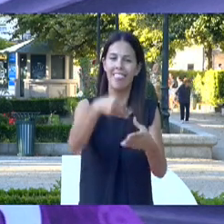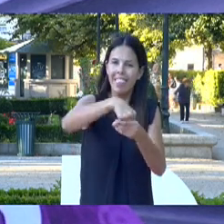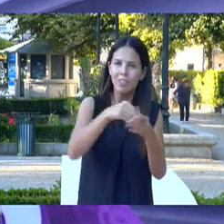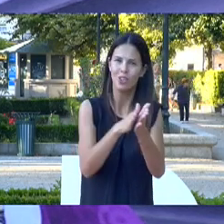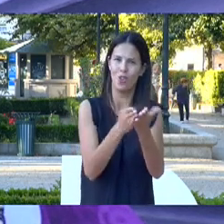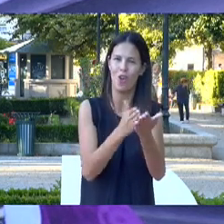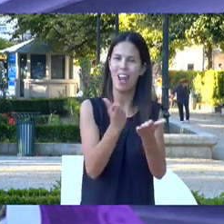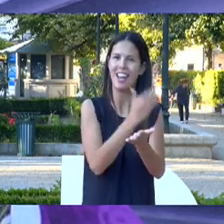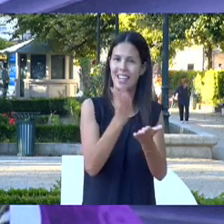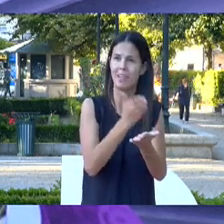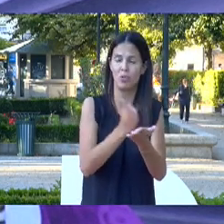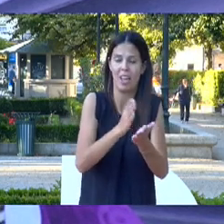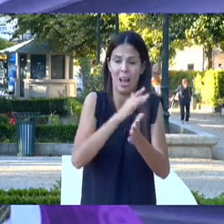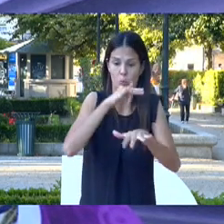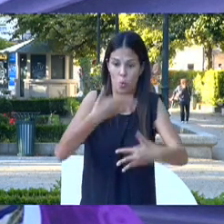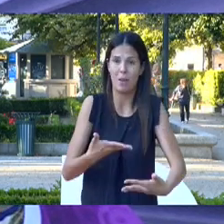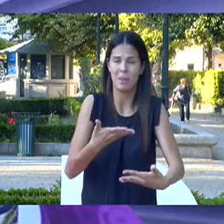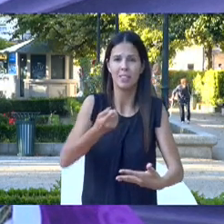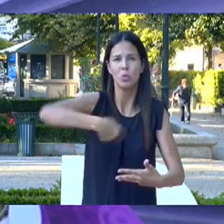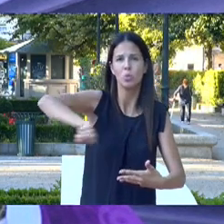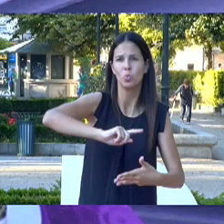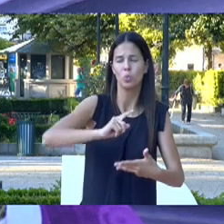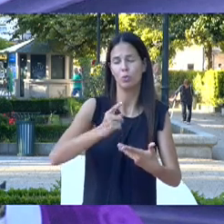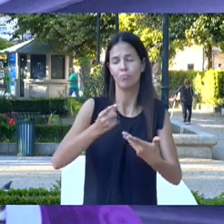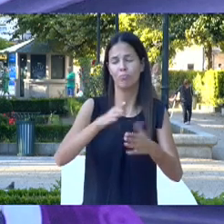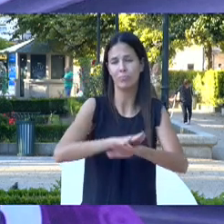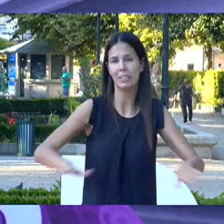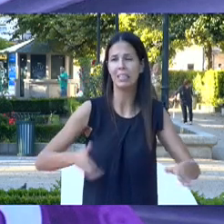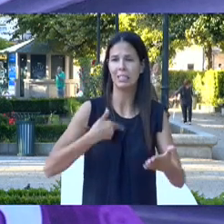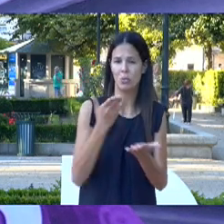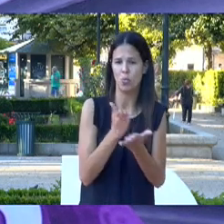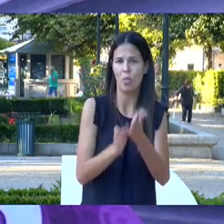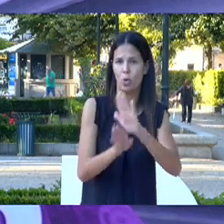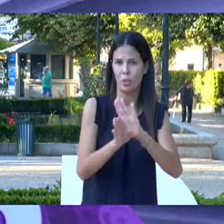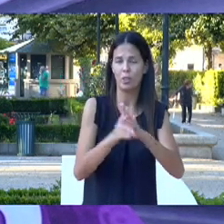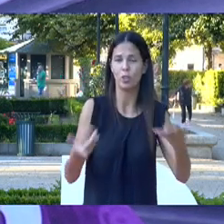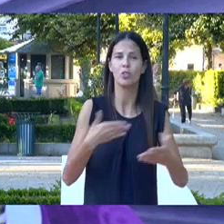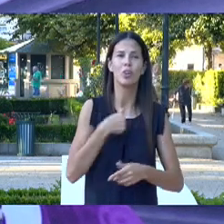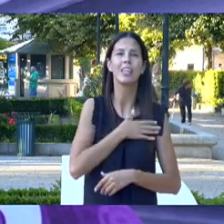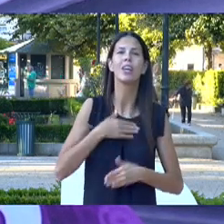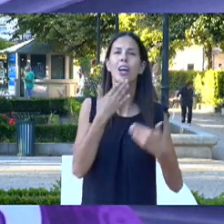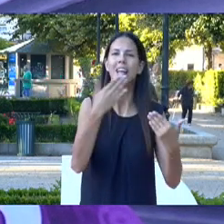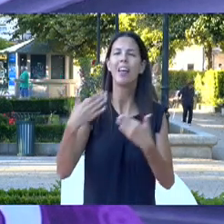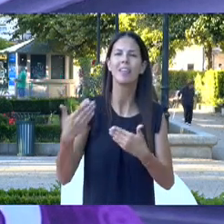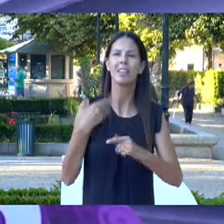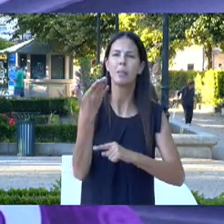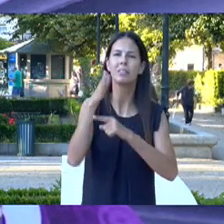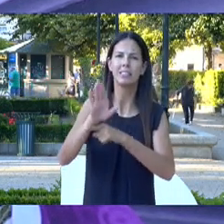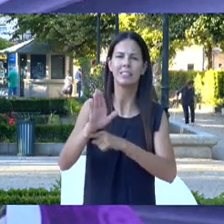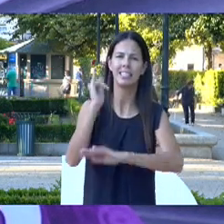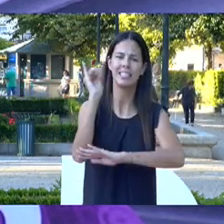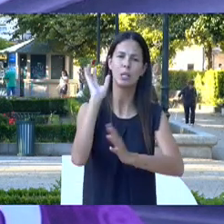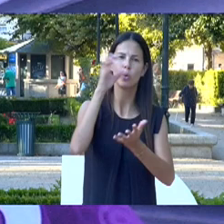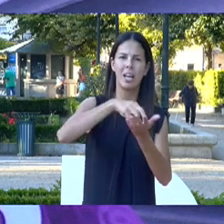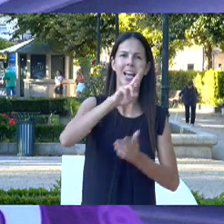neses libros cos que siguen estudando as nosas rapazas e rapaces. Quero dar as grazas a representantes institucionais, a